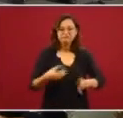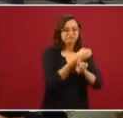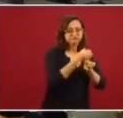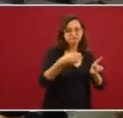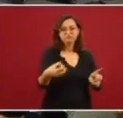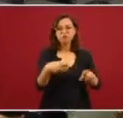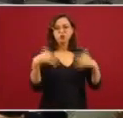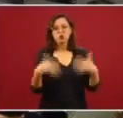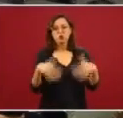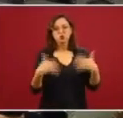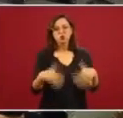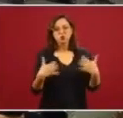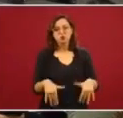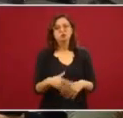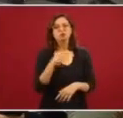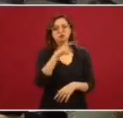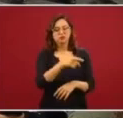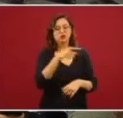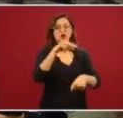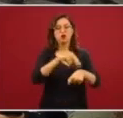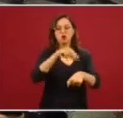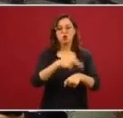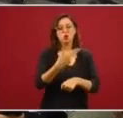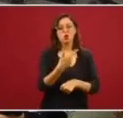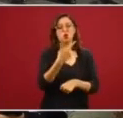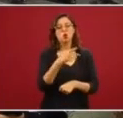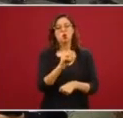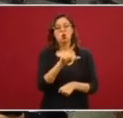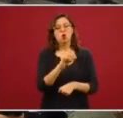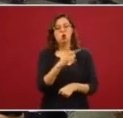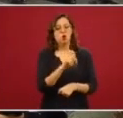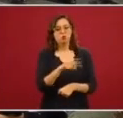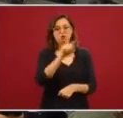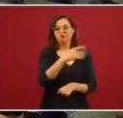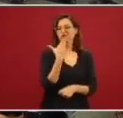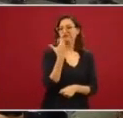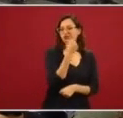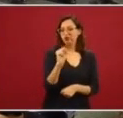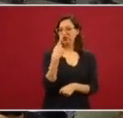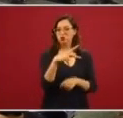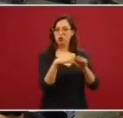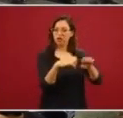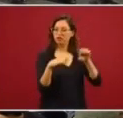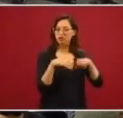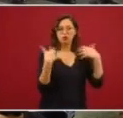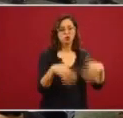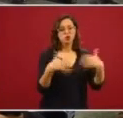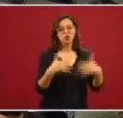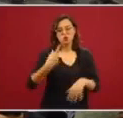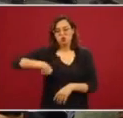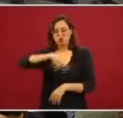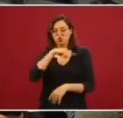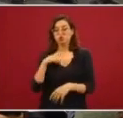internista reconocido un doctor en epidemiología el doctor hugo lópez gatell y todo el equipo que lo acompaña nosotros desde la organización panamericana